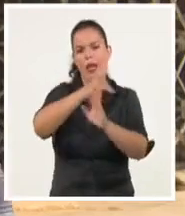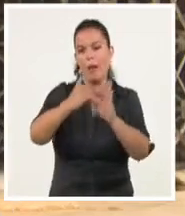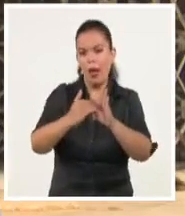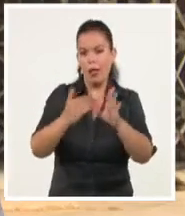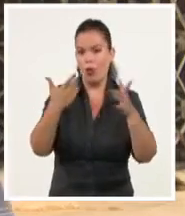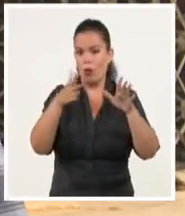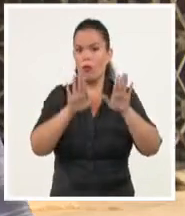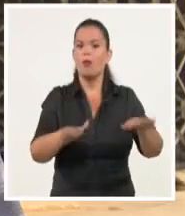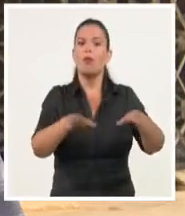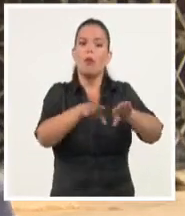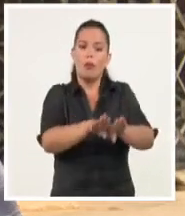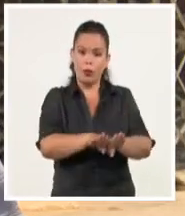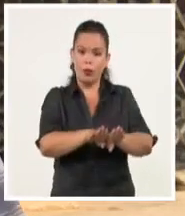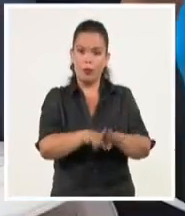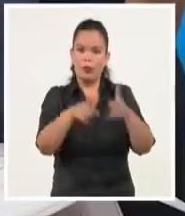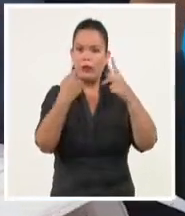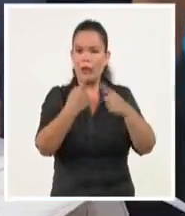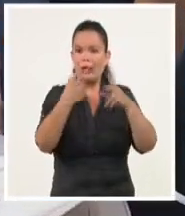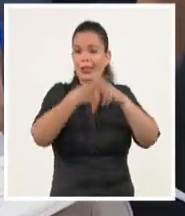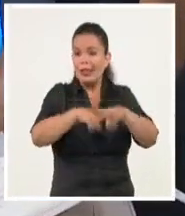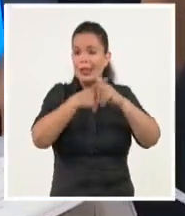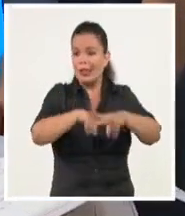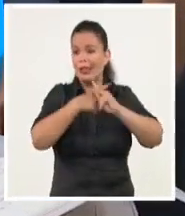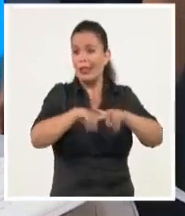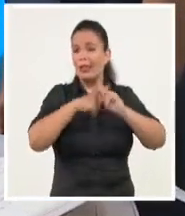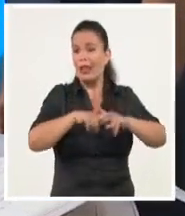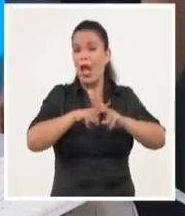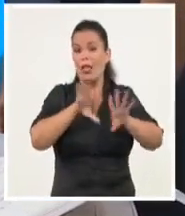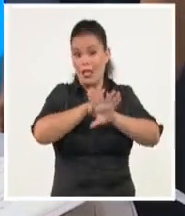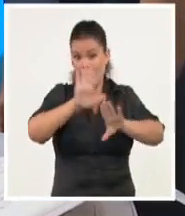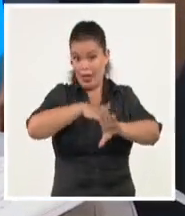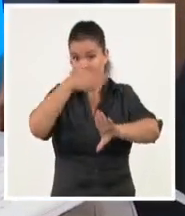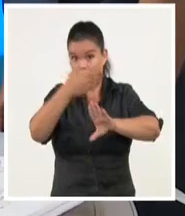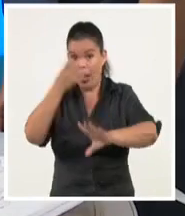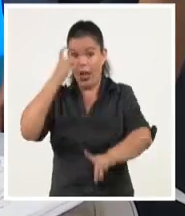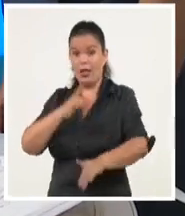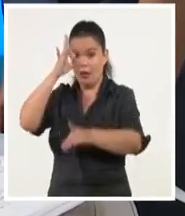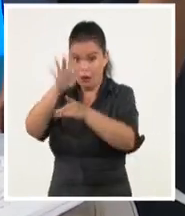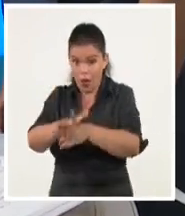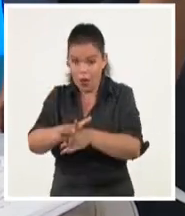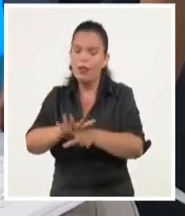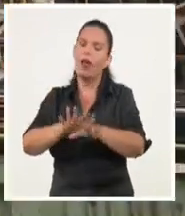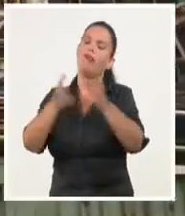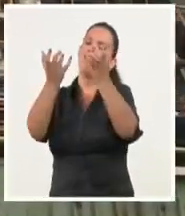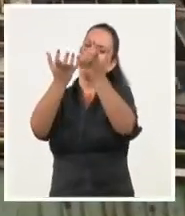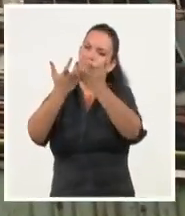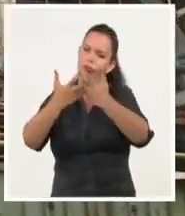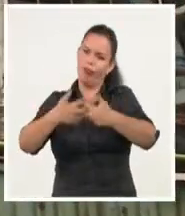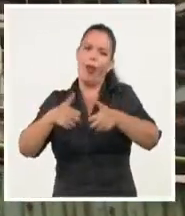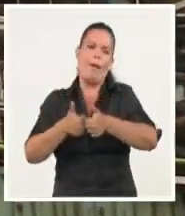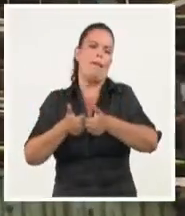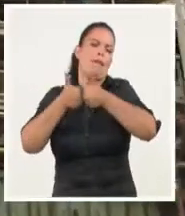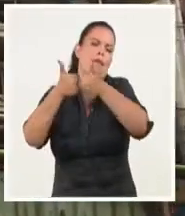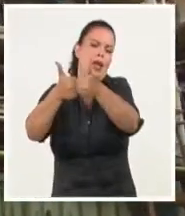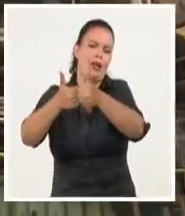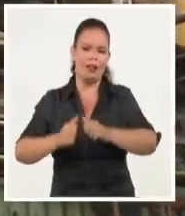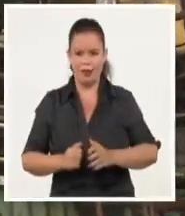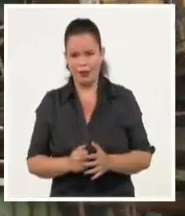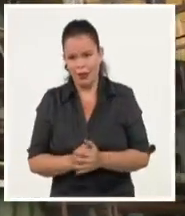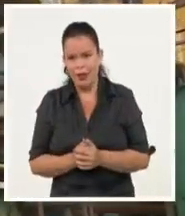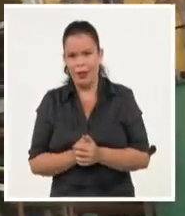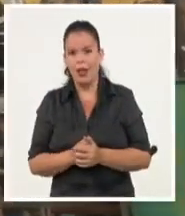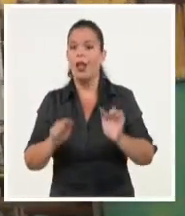máxima potencia, que son 90 megawatts. De estos trabajos depende que el Sistema Eléctrico Nacional restablezca